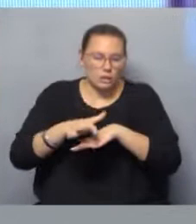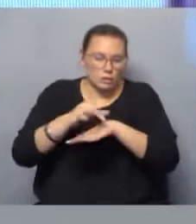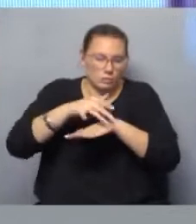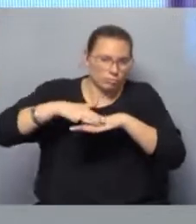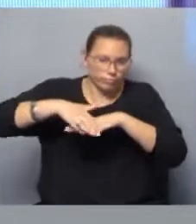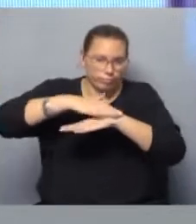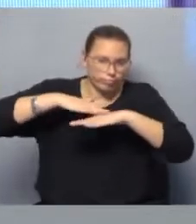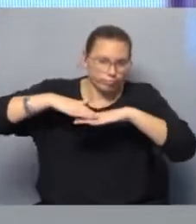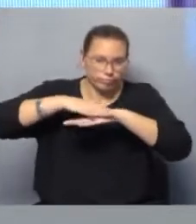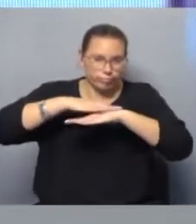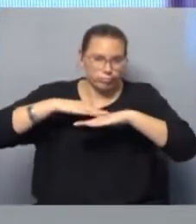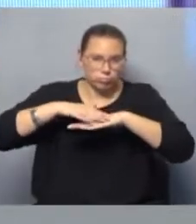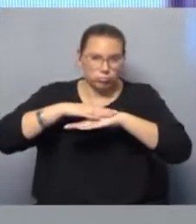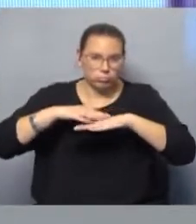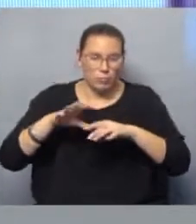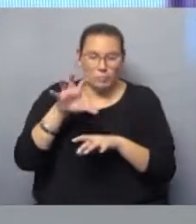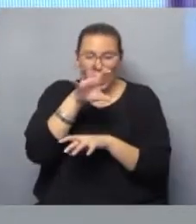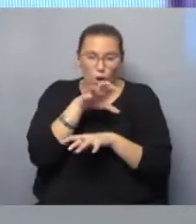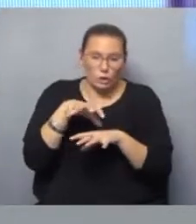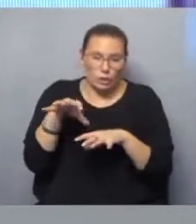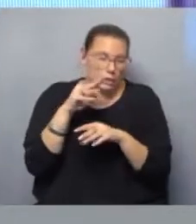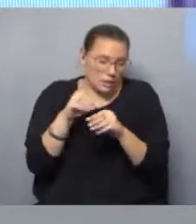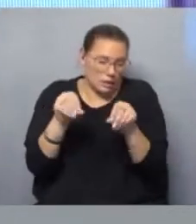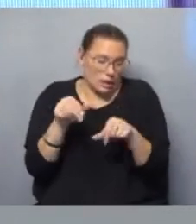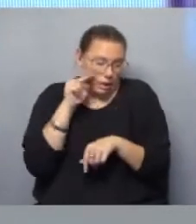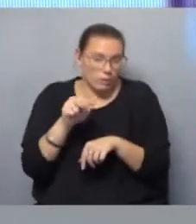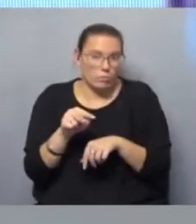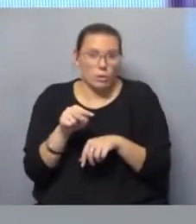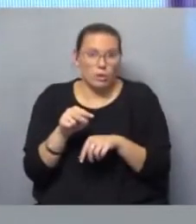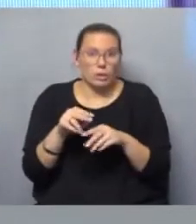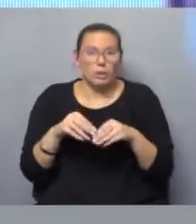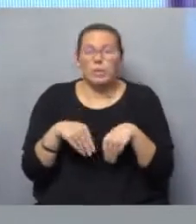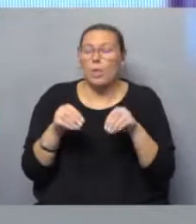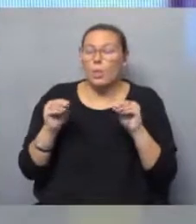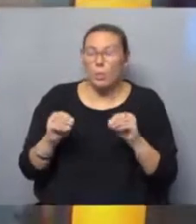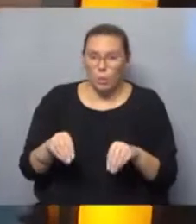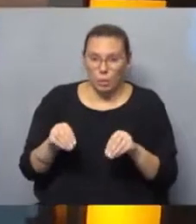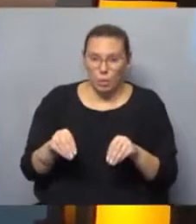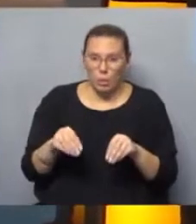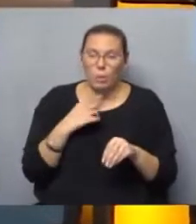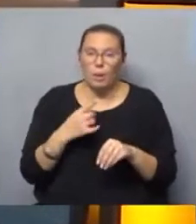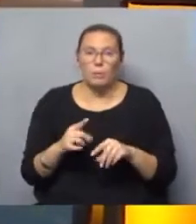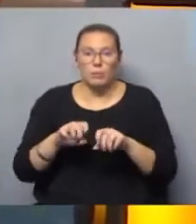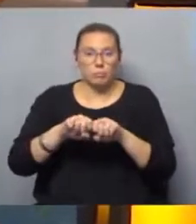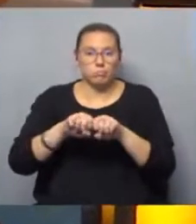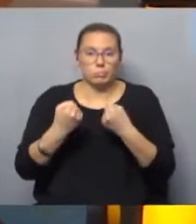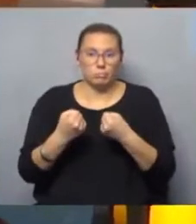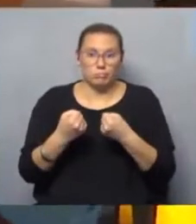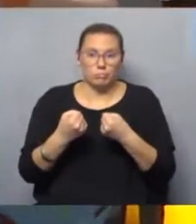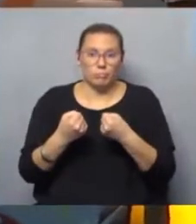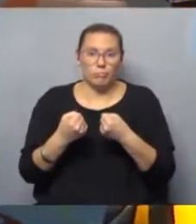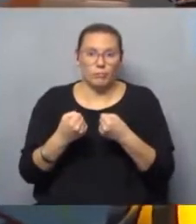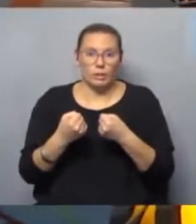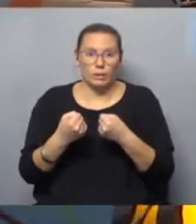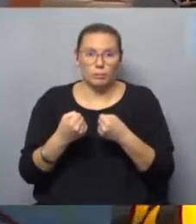del cuerpo de nuestro planeta, y es frágil. Entonces se rompió